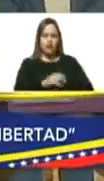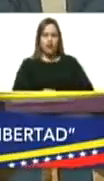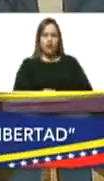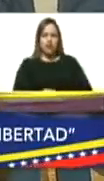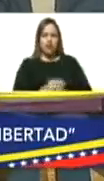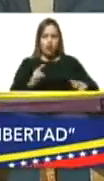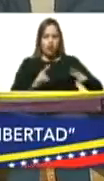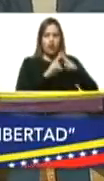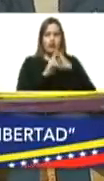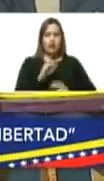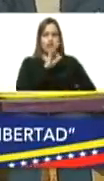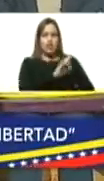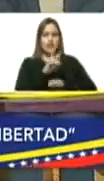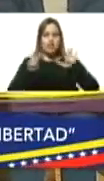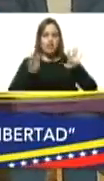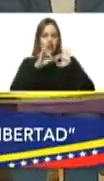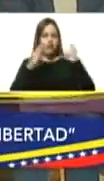beneficiando